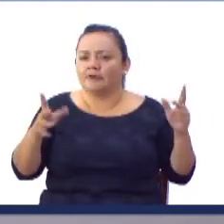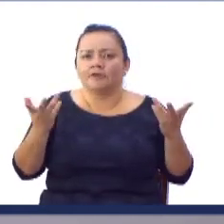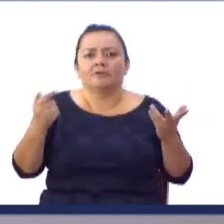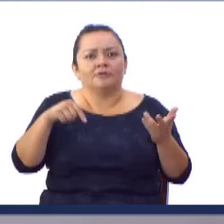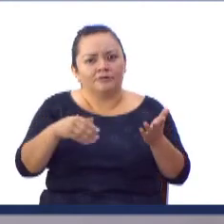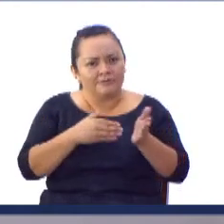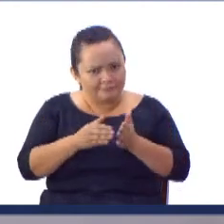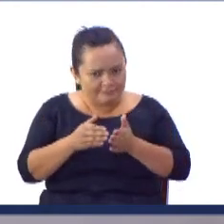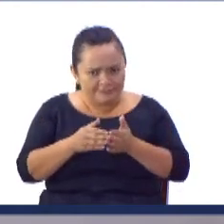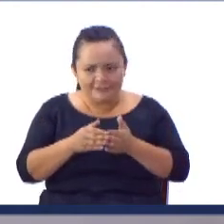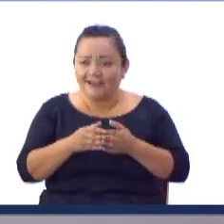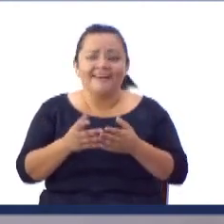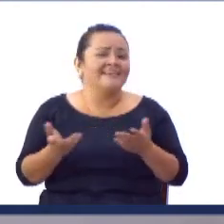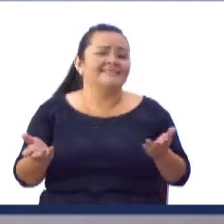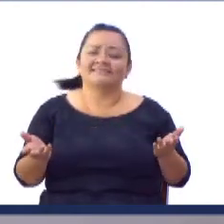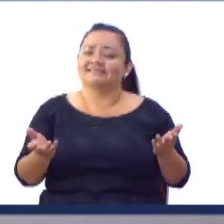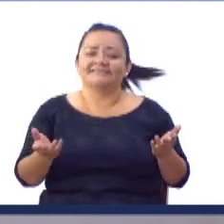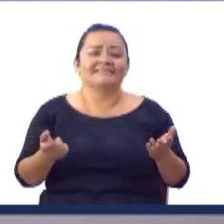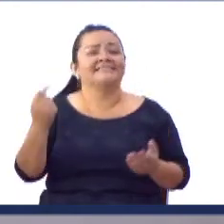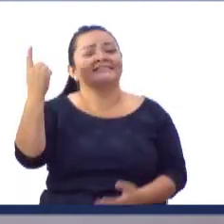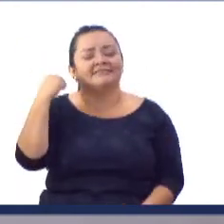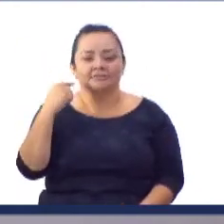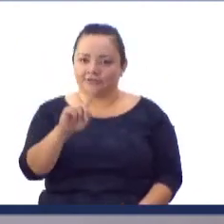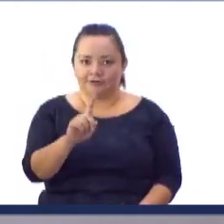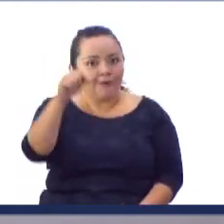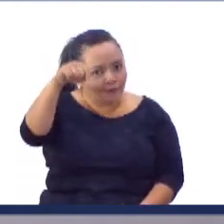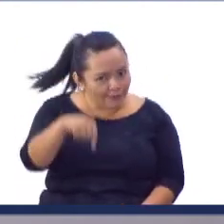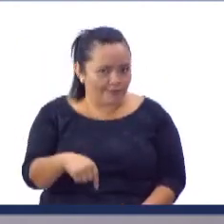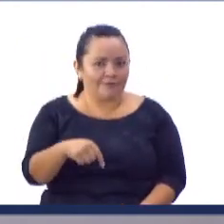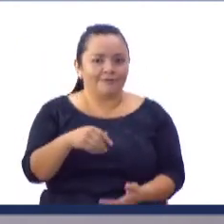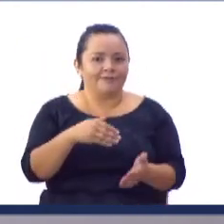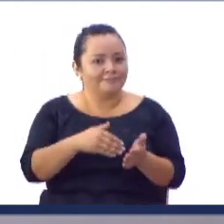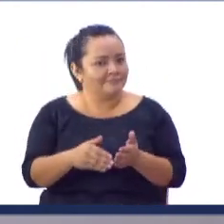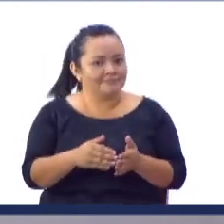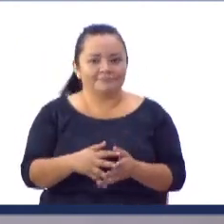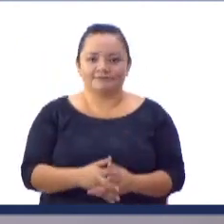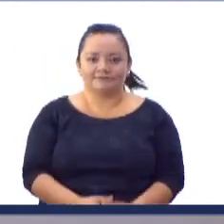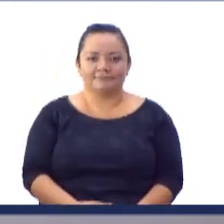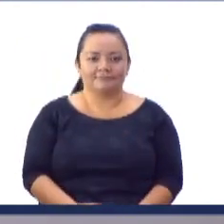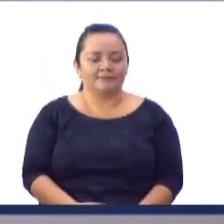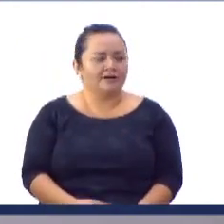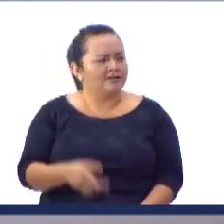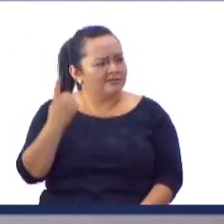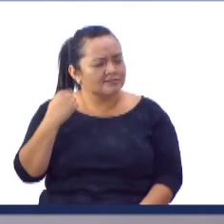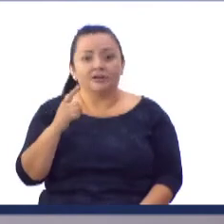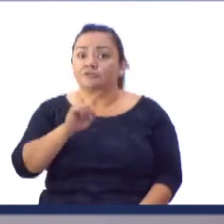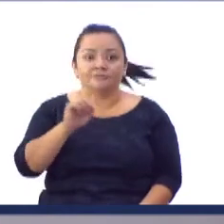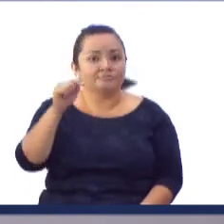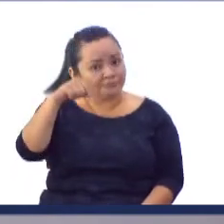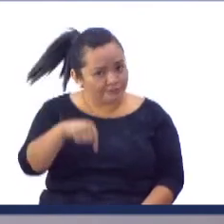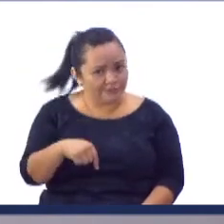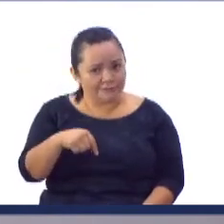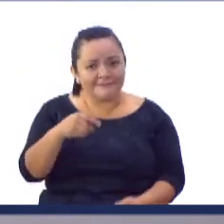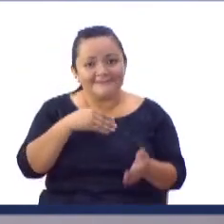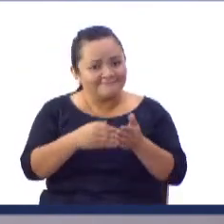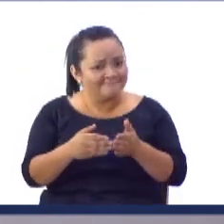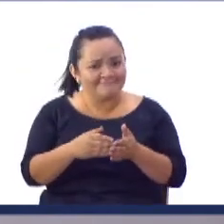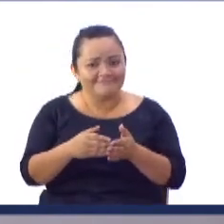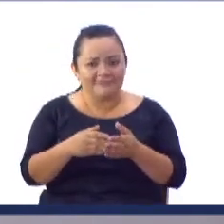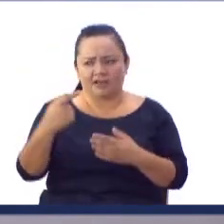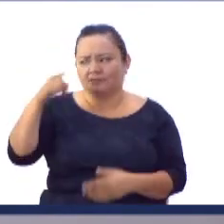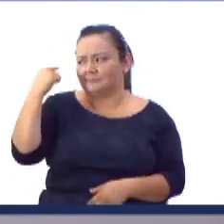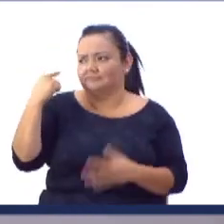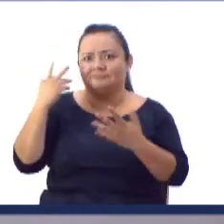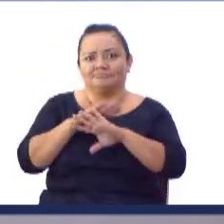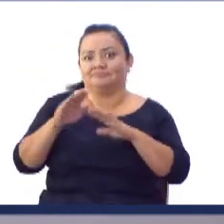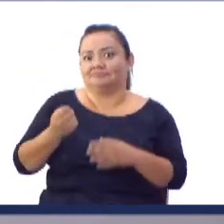lo comenzado es que ayer y ahora pero ayer ahora no voy a lo que